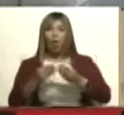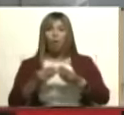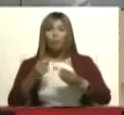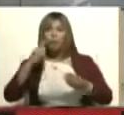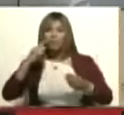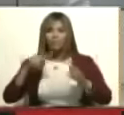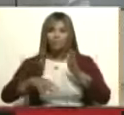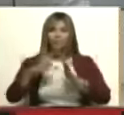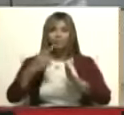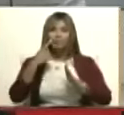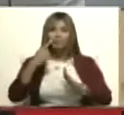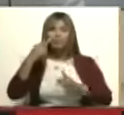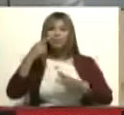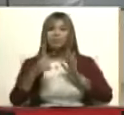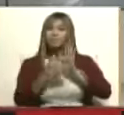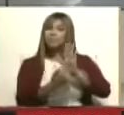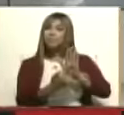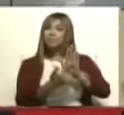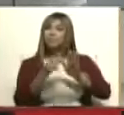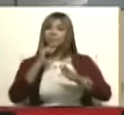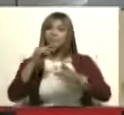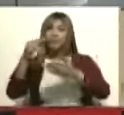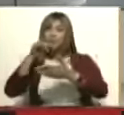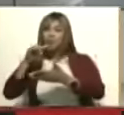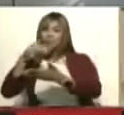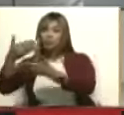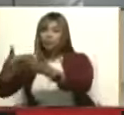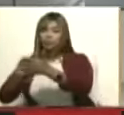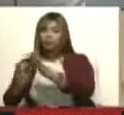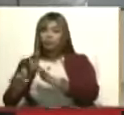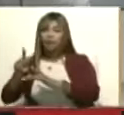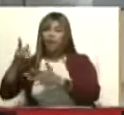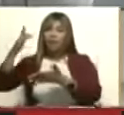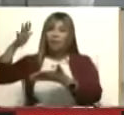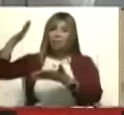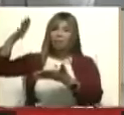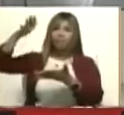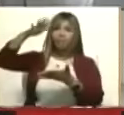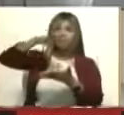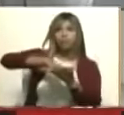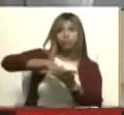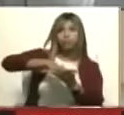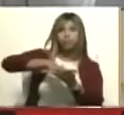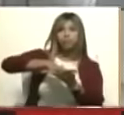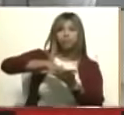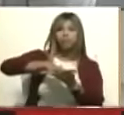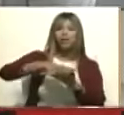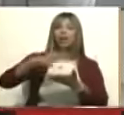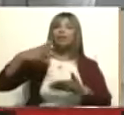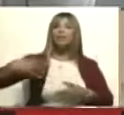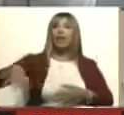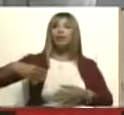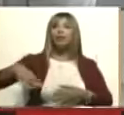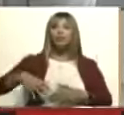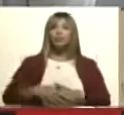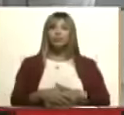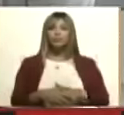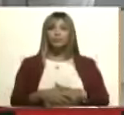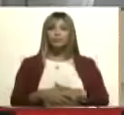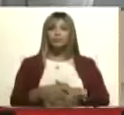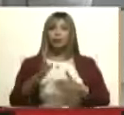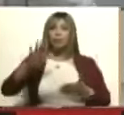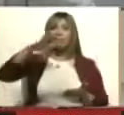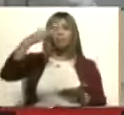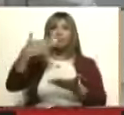determinó que lo que aparece en el expediente, él cae de un lado, en el lado derecho, de lado.